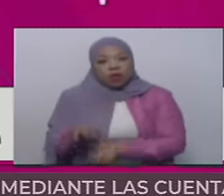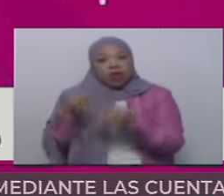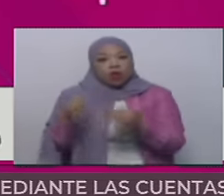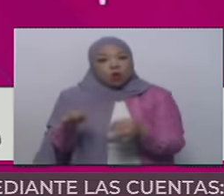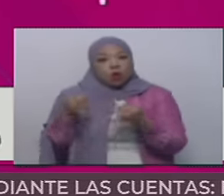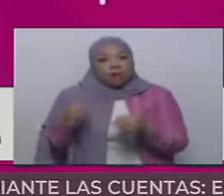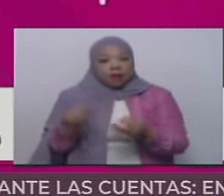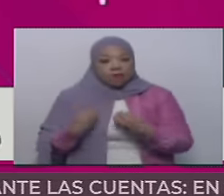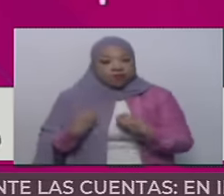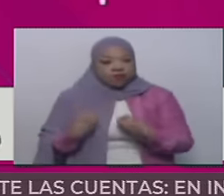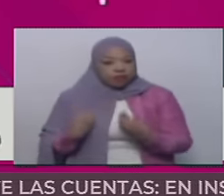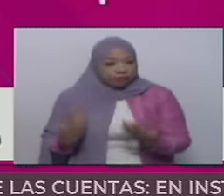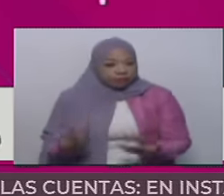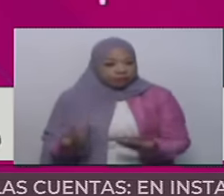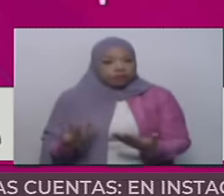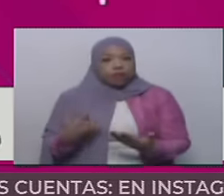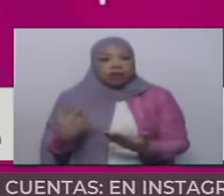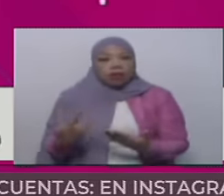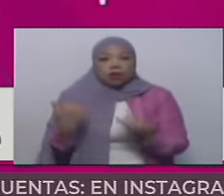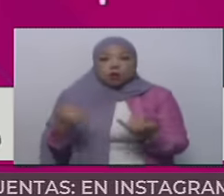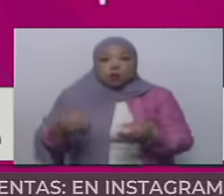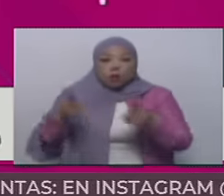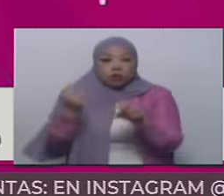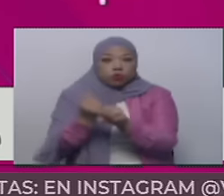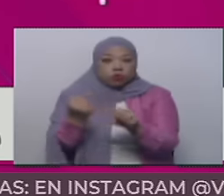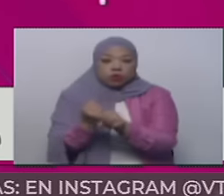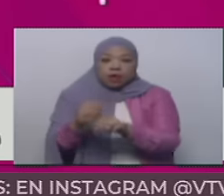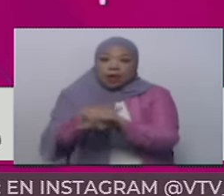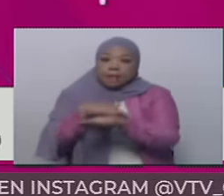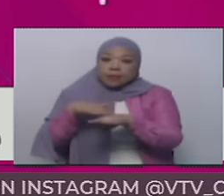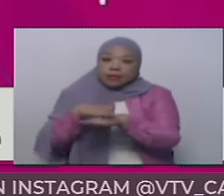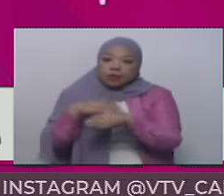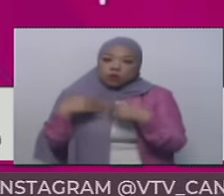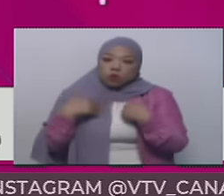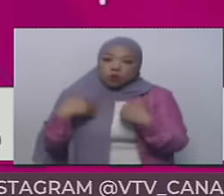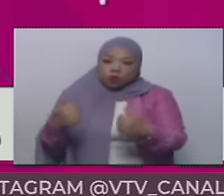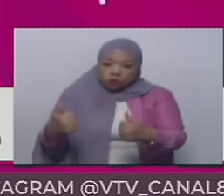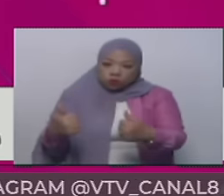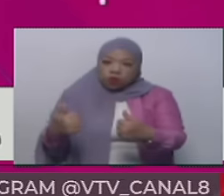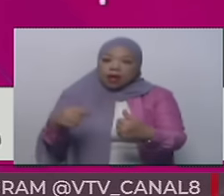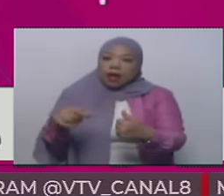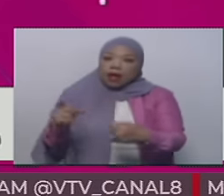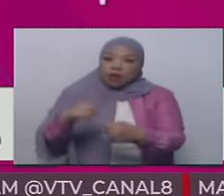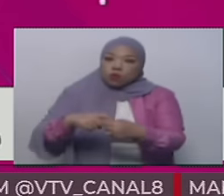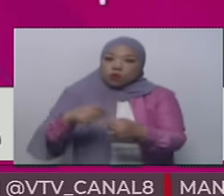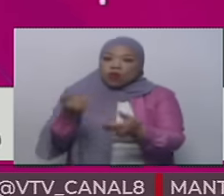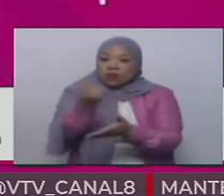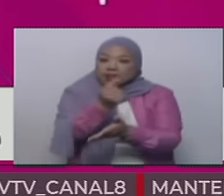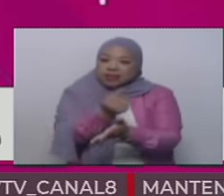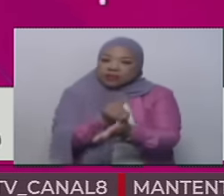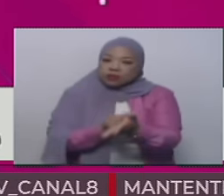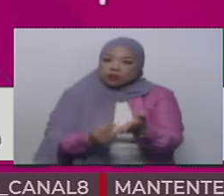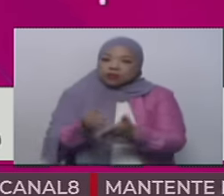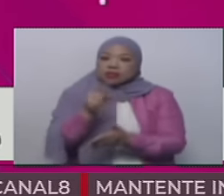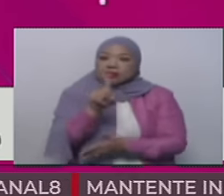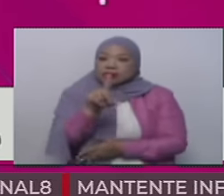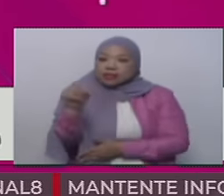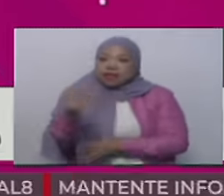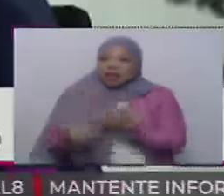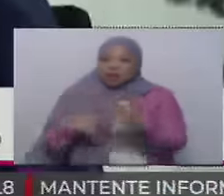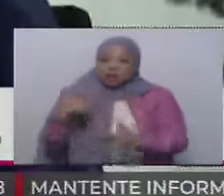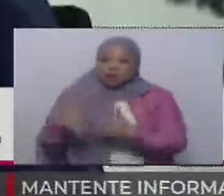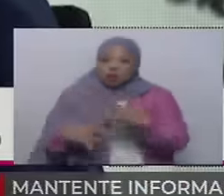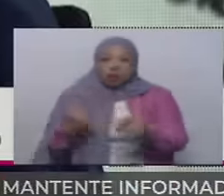diaria. Creo, presidente, que es una oportunidad extraordinaria. El Ministerio del Poder Popular para la Salud ha diseñado más de 100 actividades